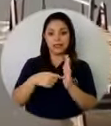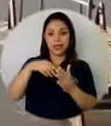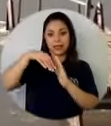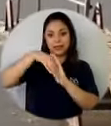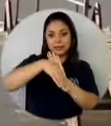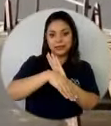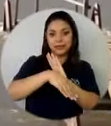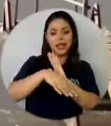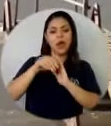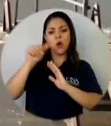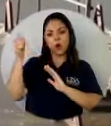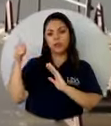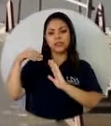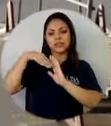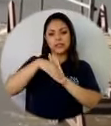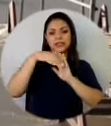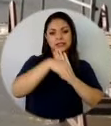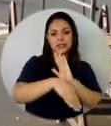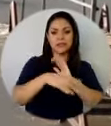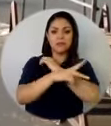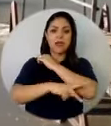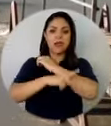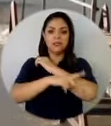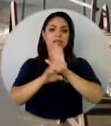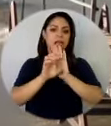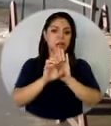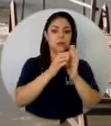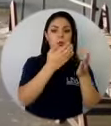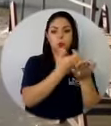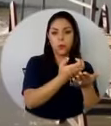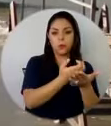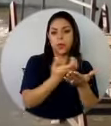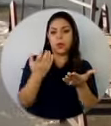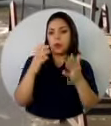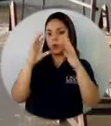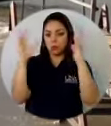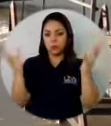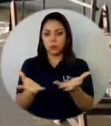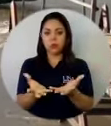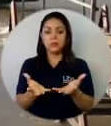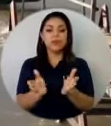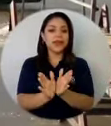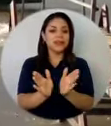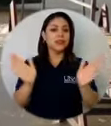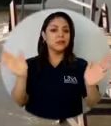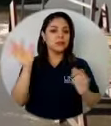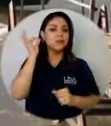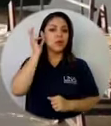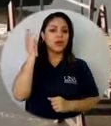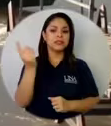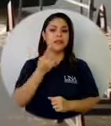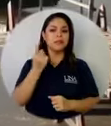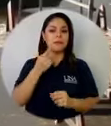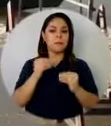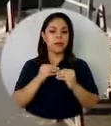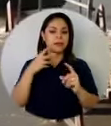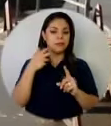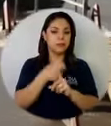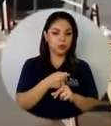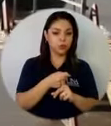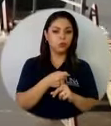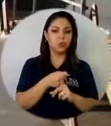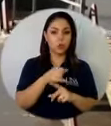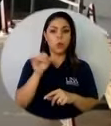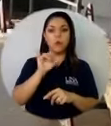que han habido en el país, crisis económicas y en el mundo, generalmente las mujeres tienen un fuerte impacto, ¿verdad? Son las